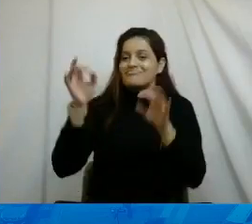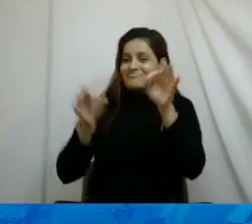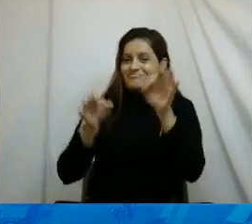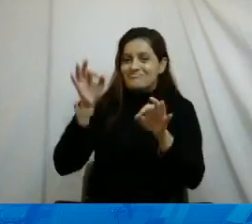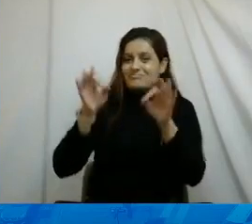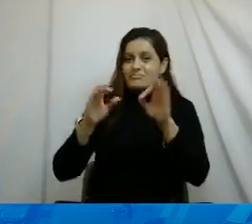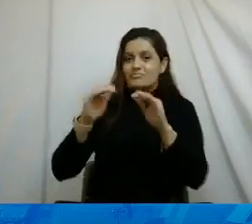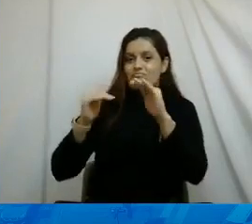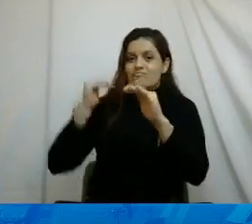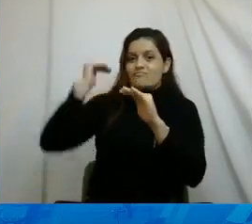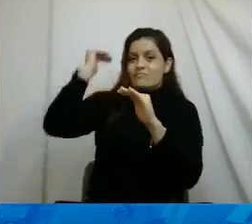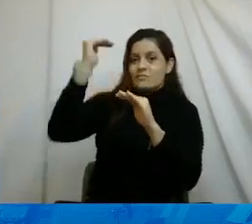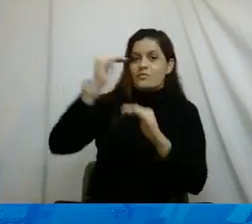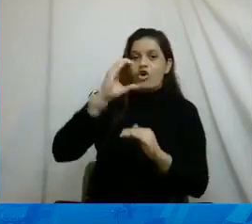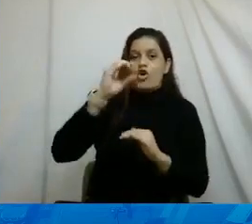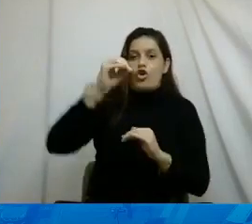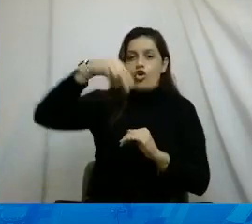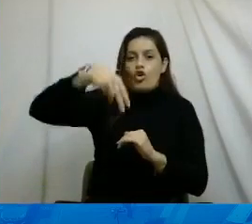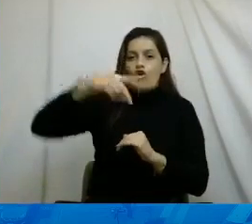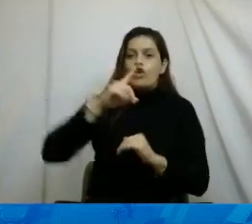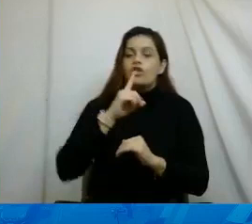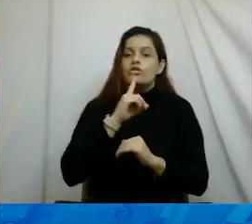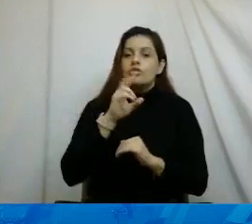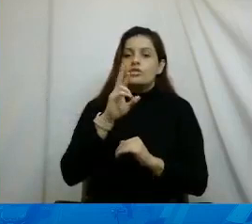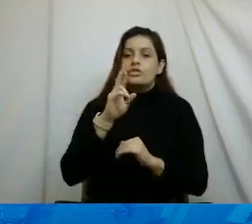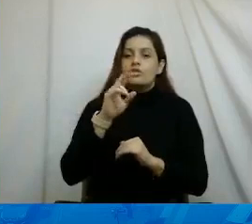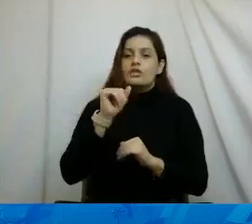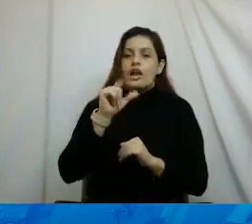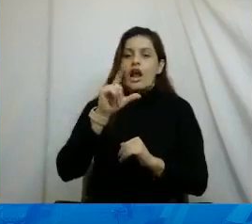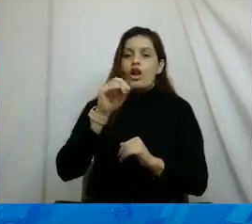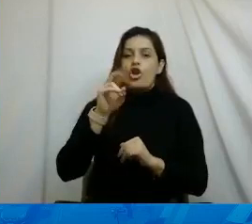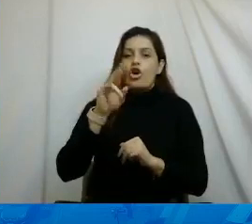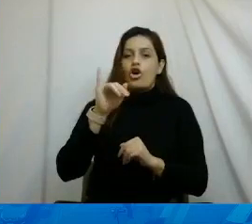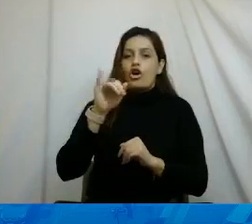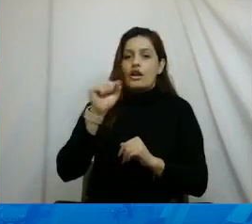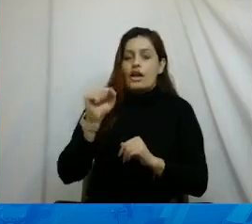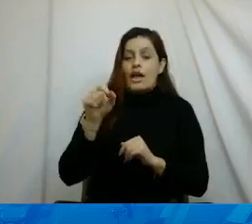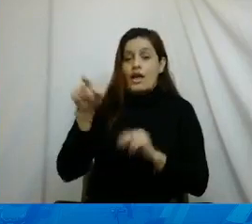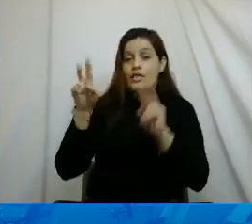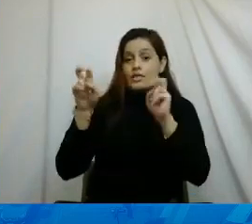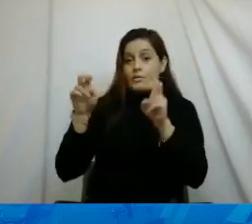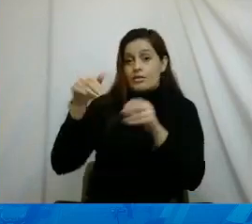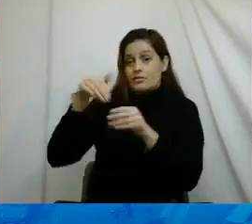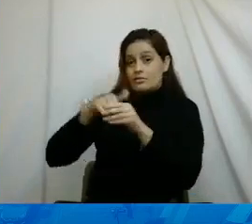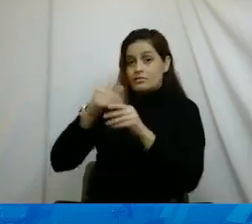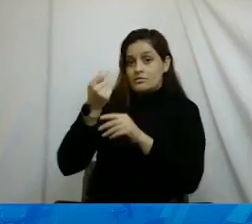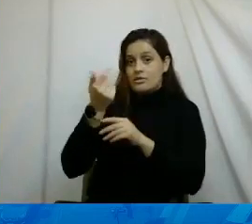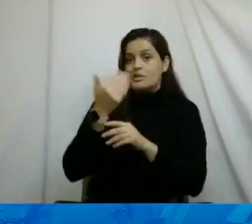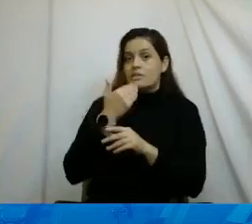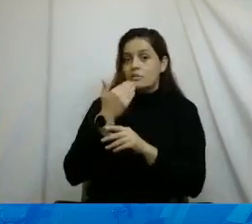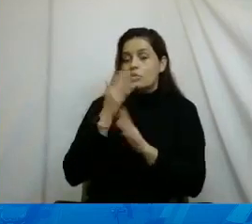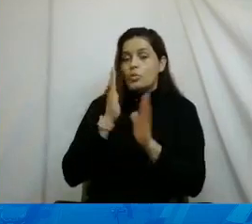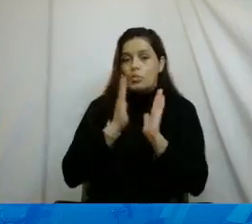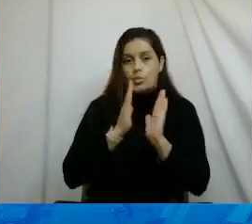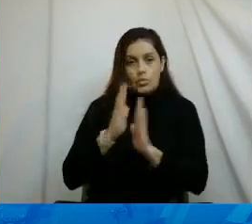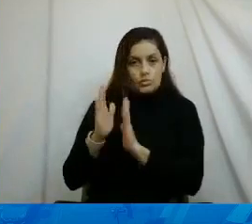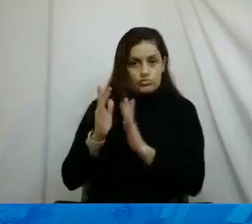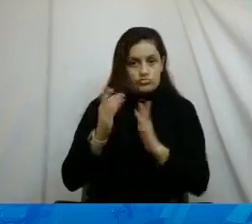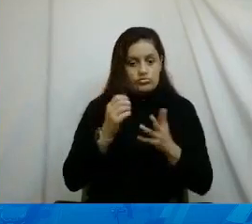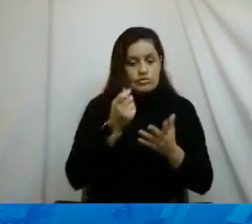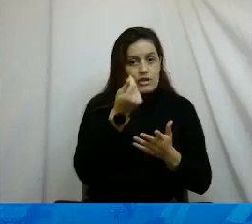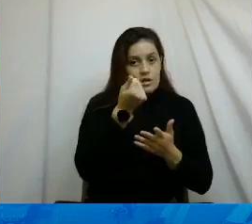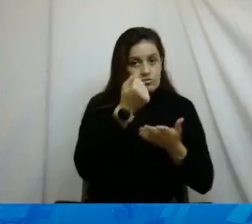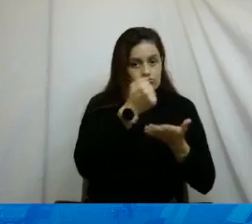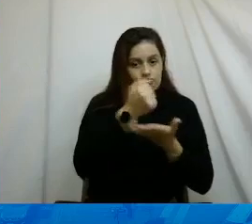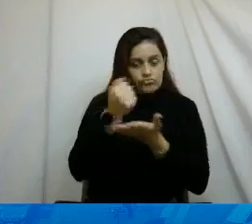de cómo se utilizan los recursos en el marco del plebiscito, y siendo también muy responsables y